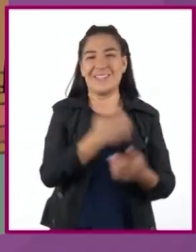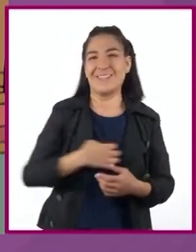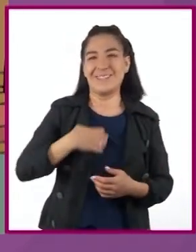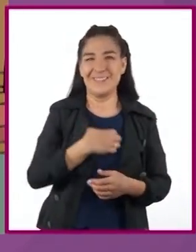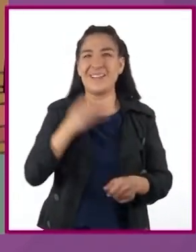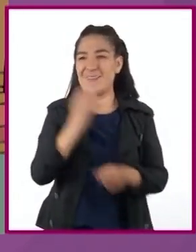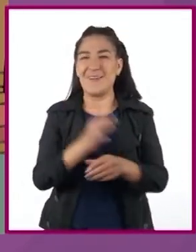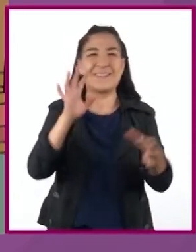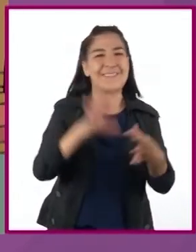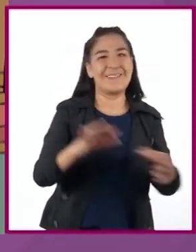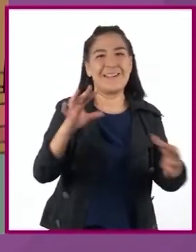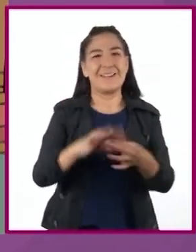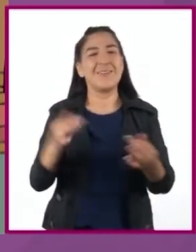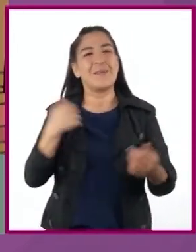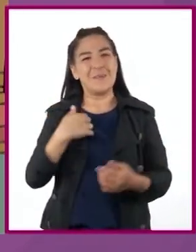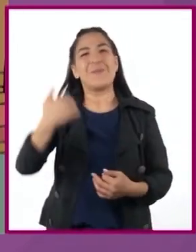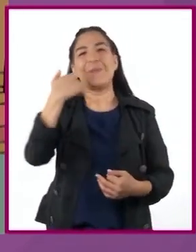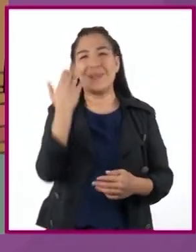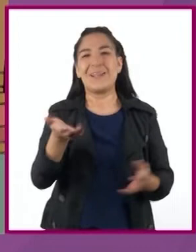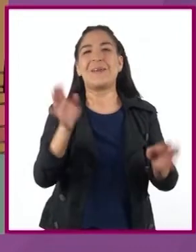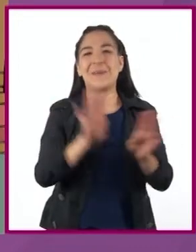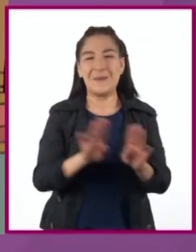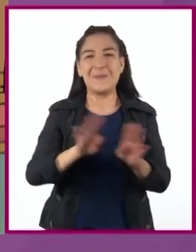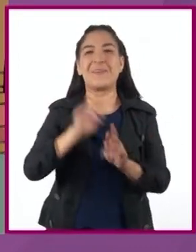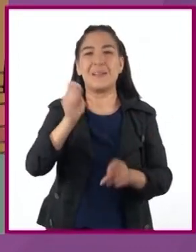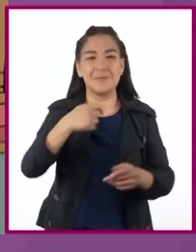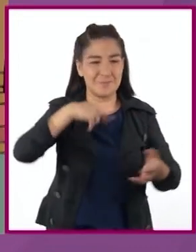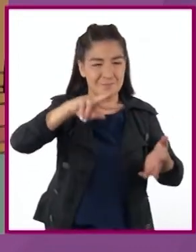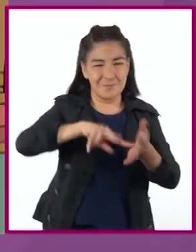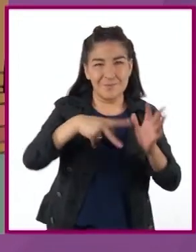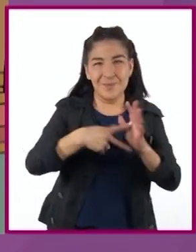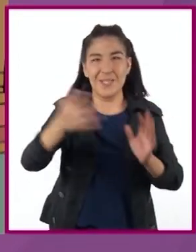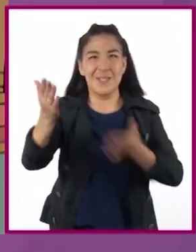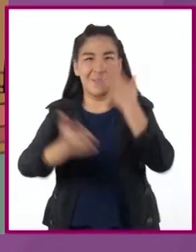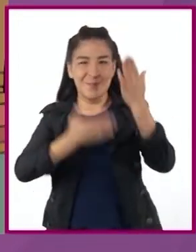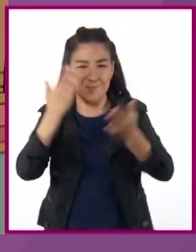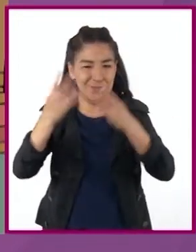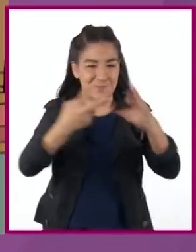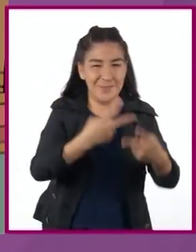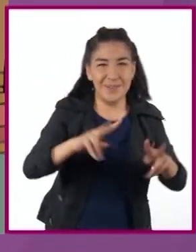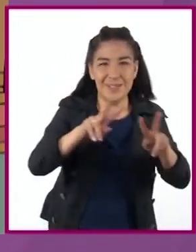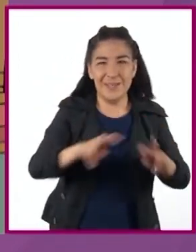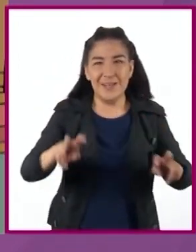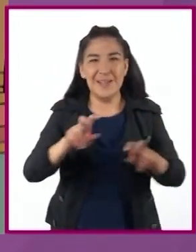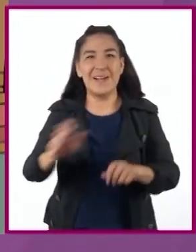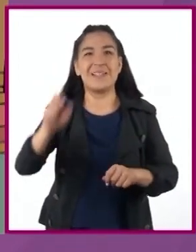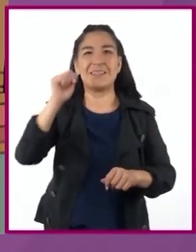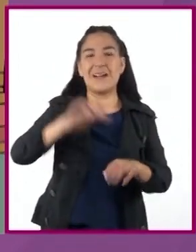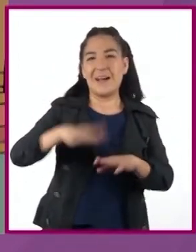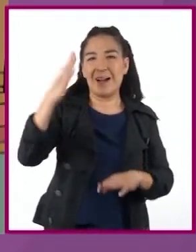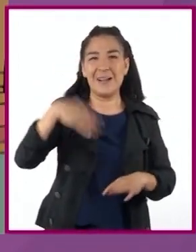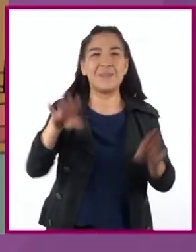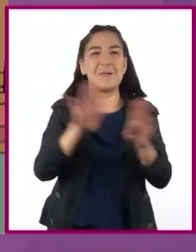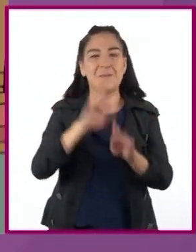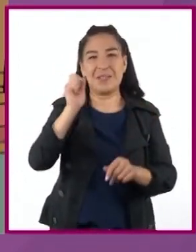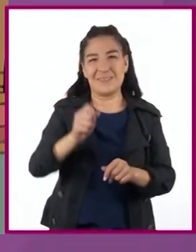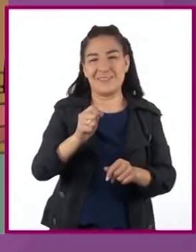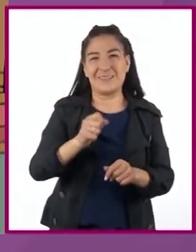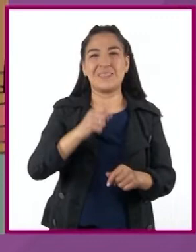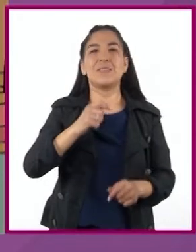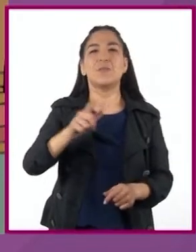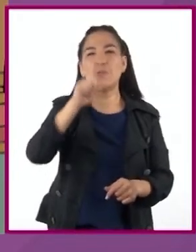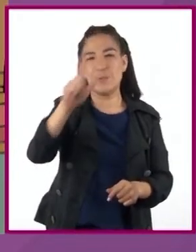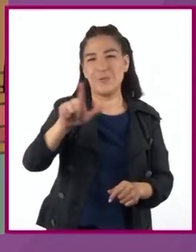días. ¿Cómo me habría gustado ser arqueólogo o trabajador de la Compañía de Luz y Fuerza del Centro y encontrarme